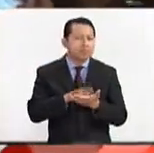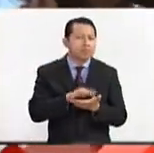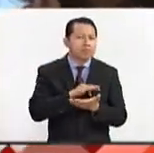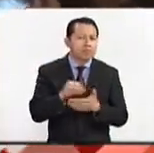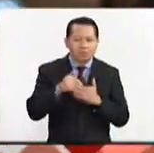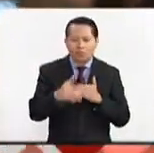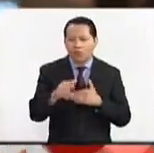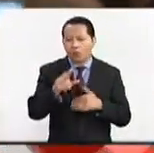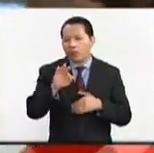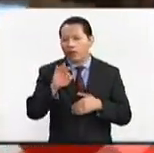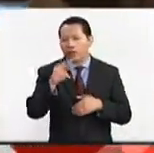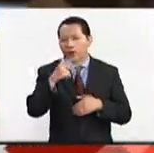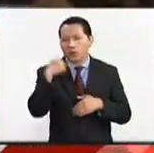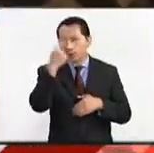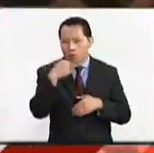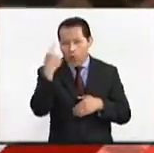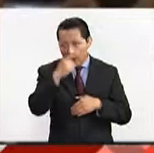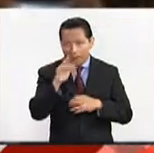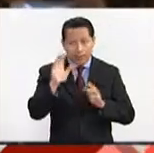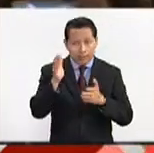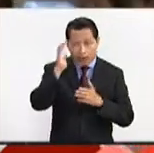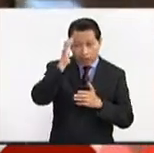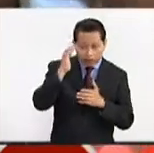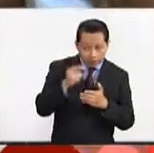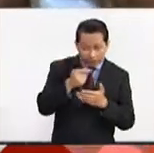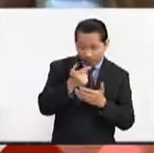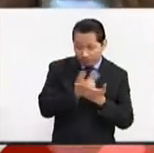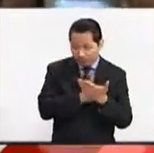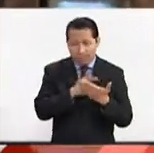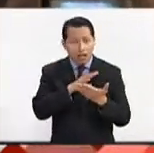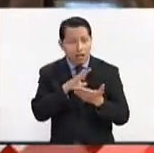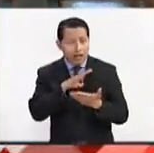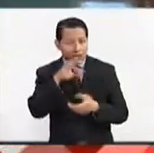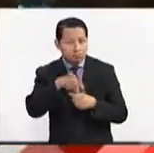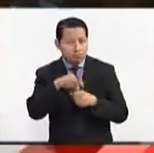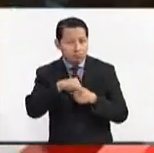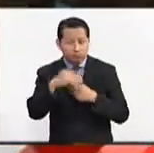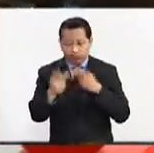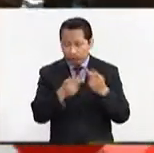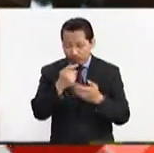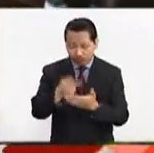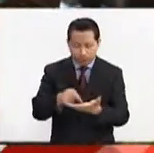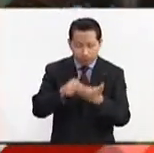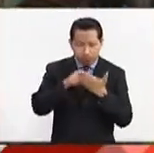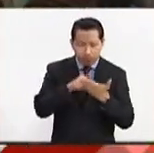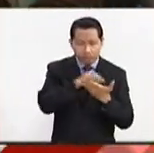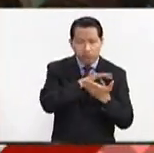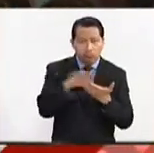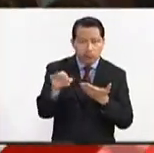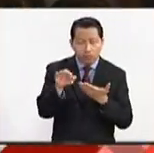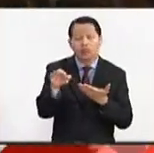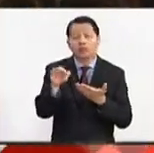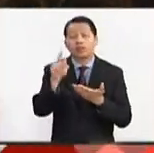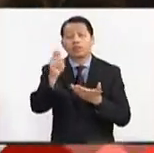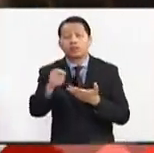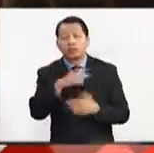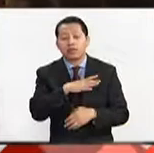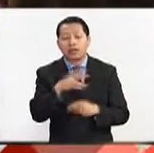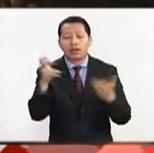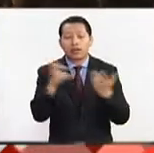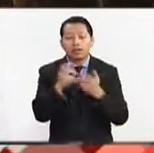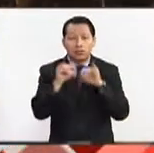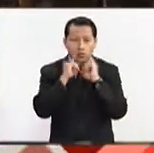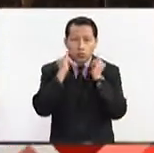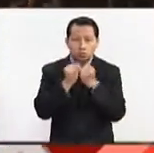plazo de 48 horas una vez que se conocen los resultados de la consulta para someter a lo que son la